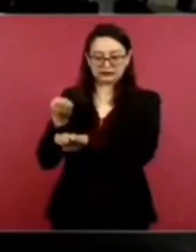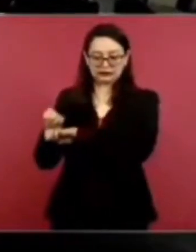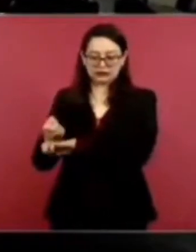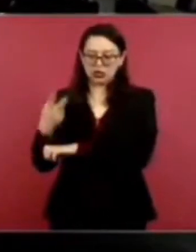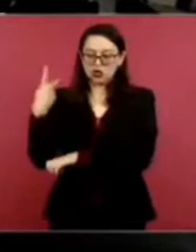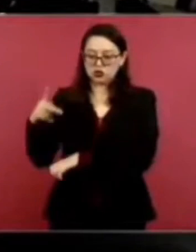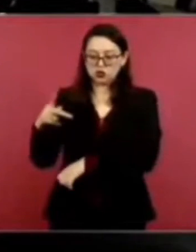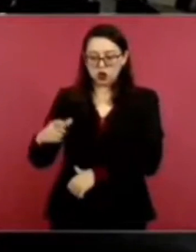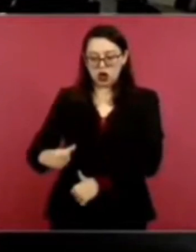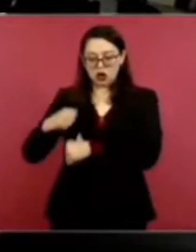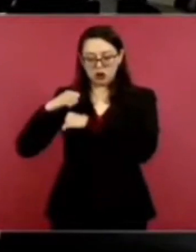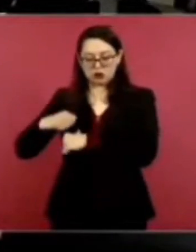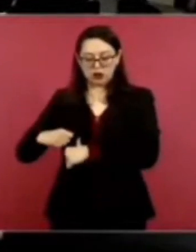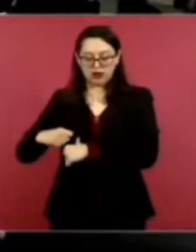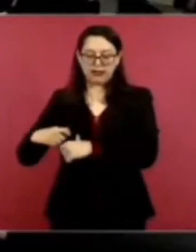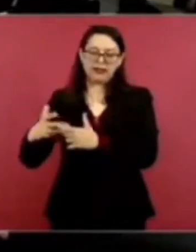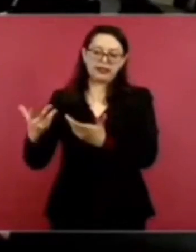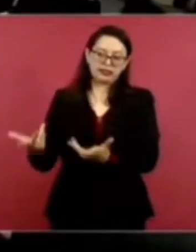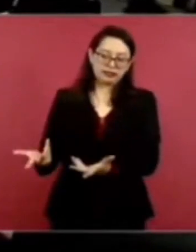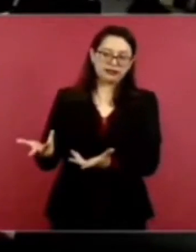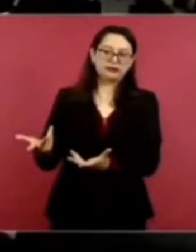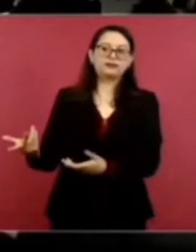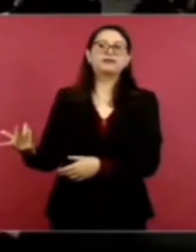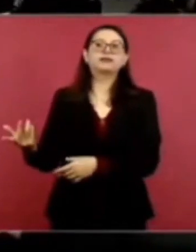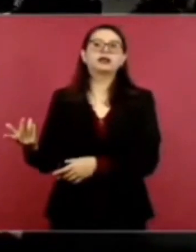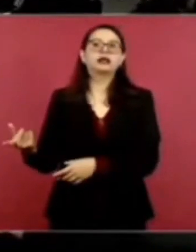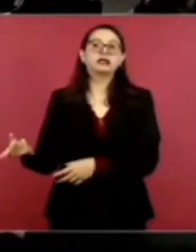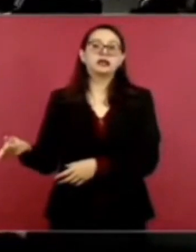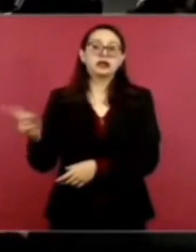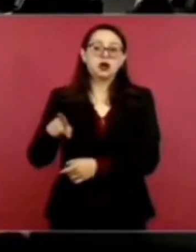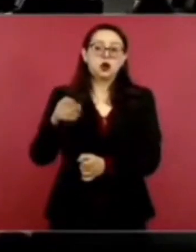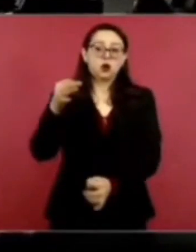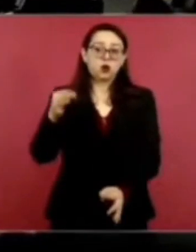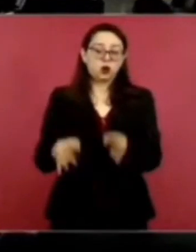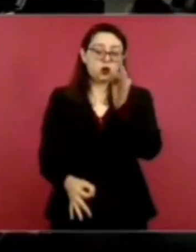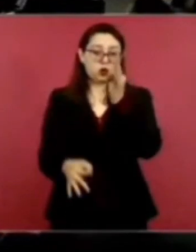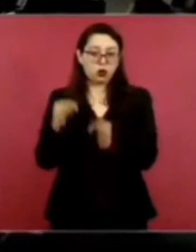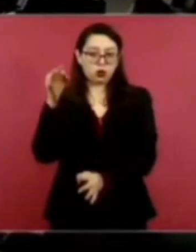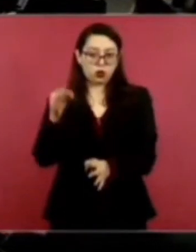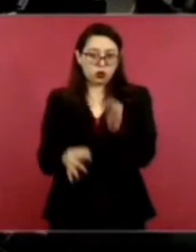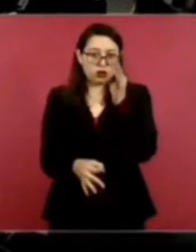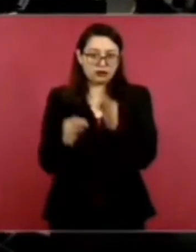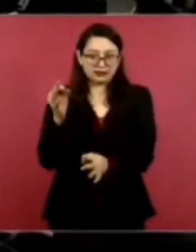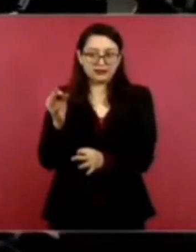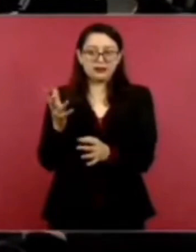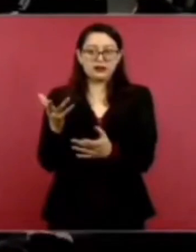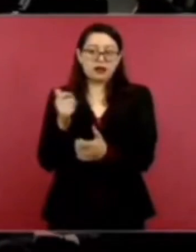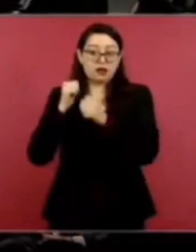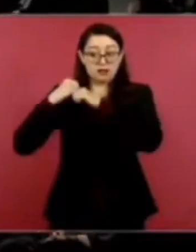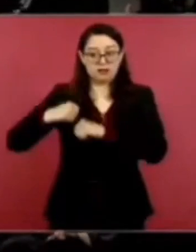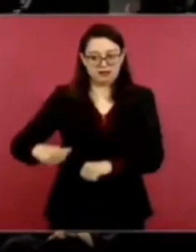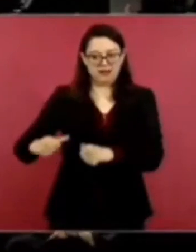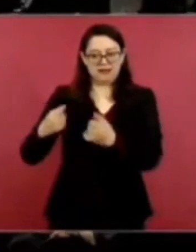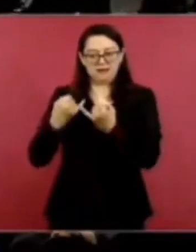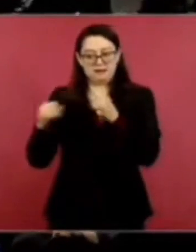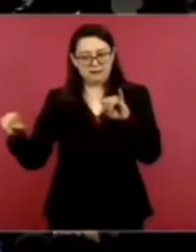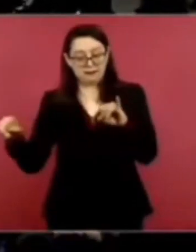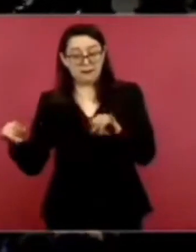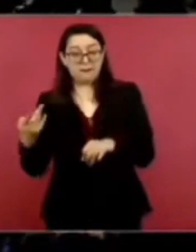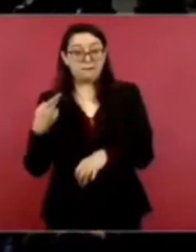la Suprema Corte de Justicia y todo, pero no sé hasta qué punto su gobierno podría